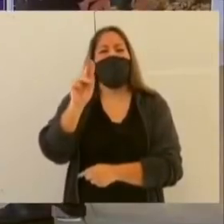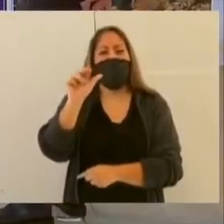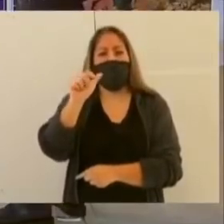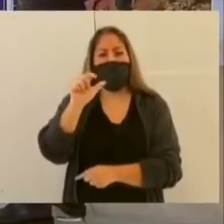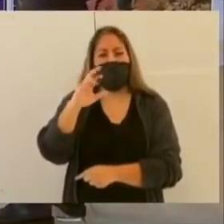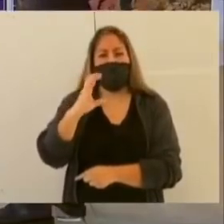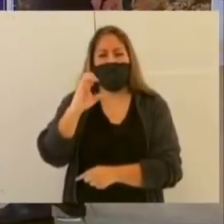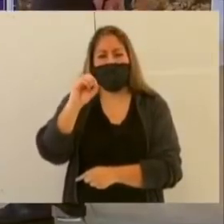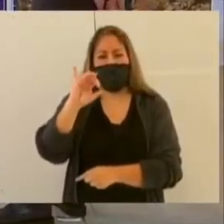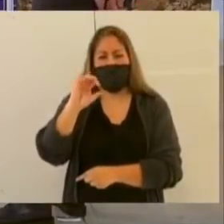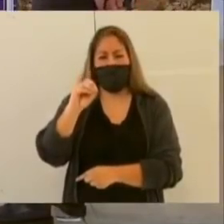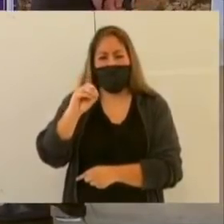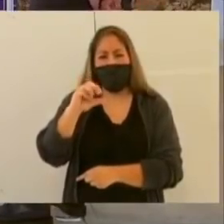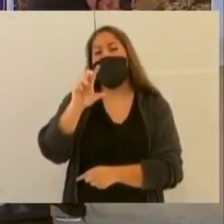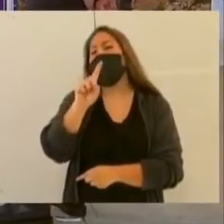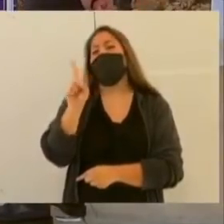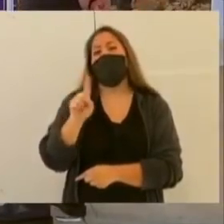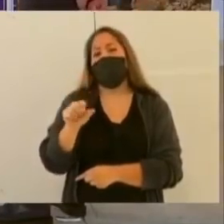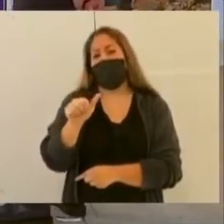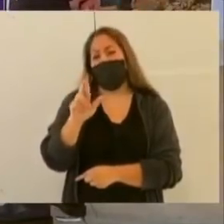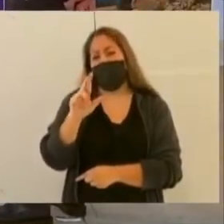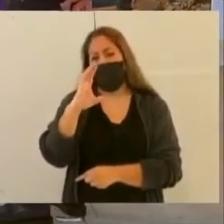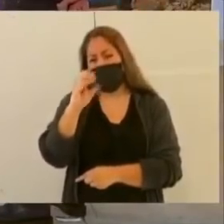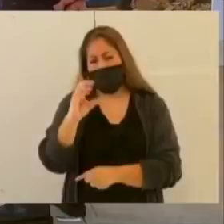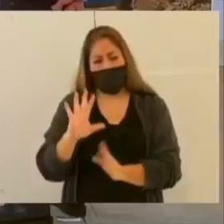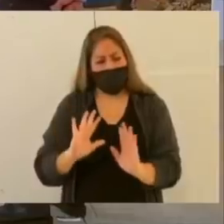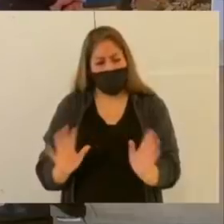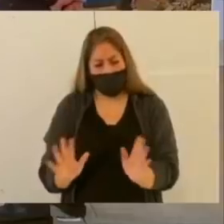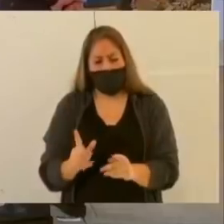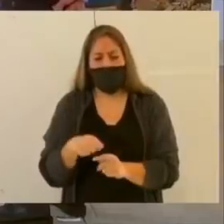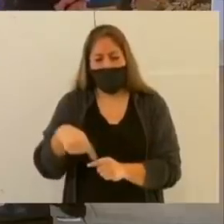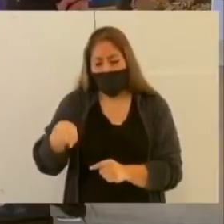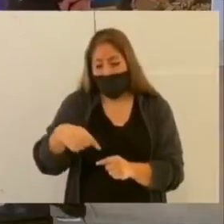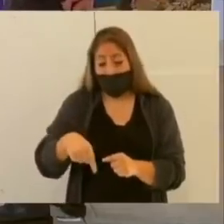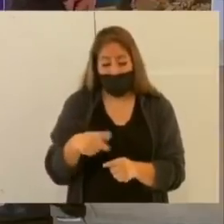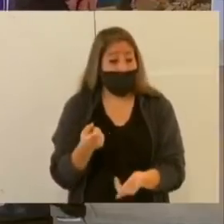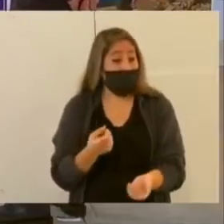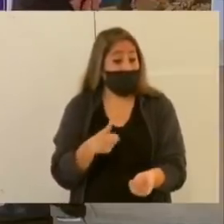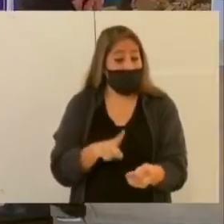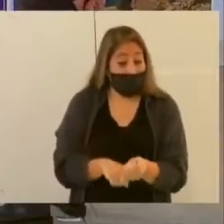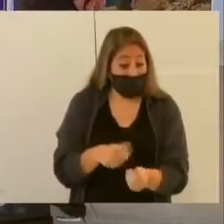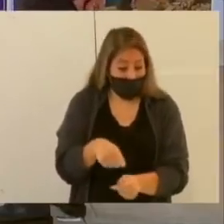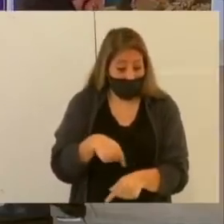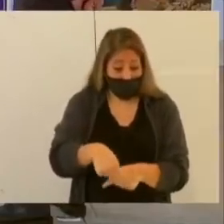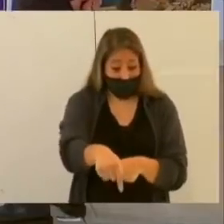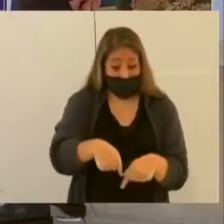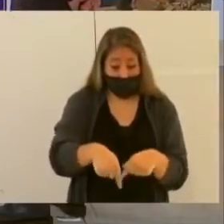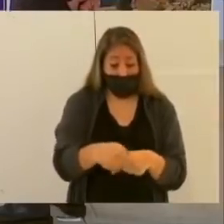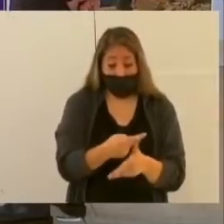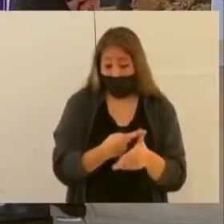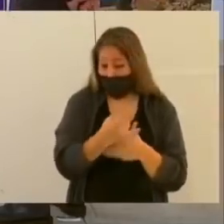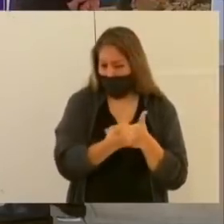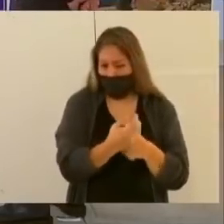y también estamos considerando dentro del proyecto estos